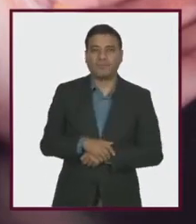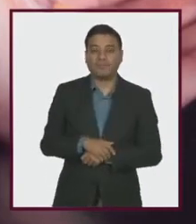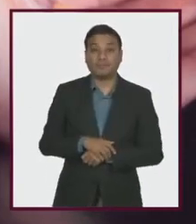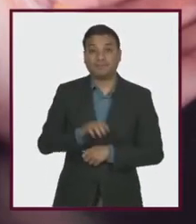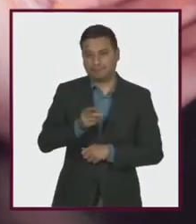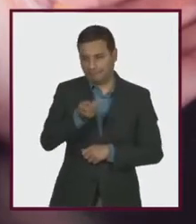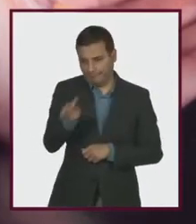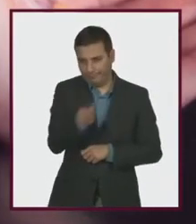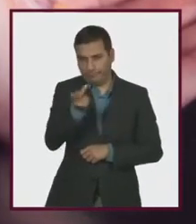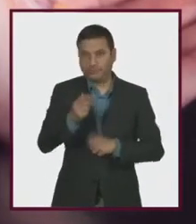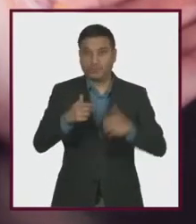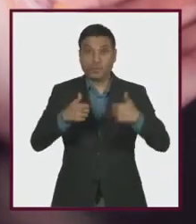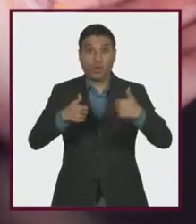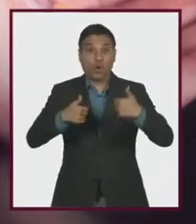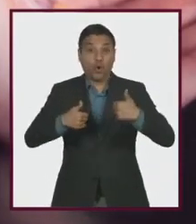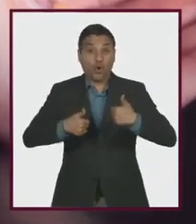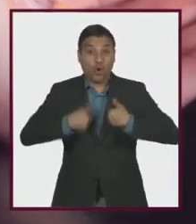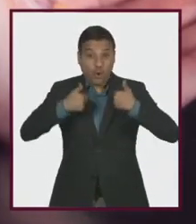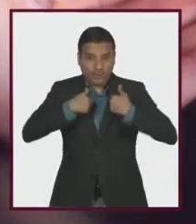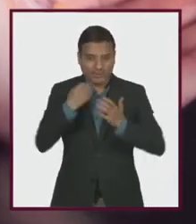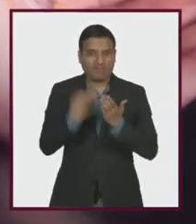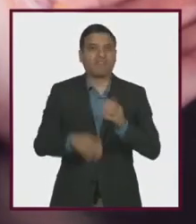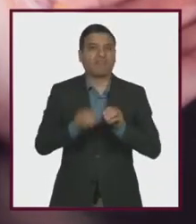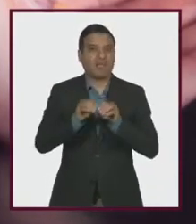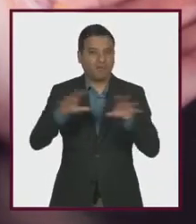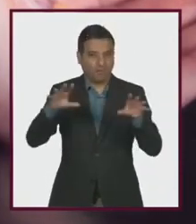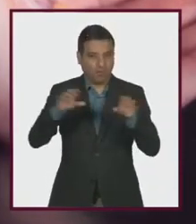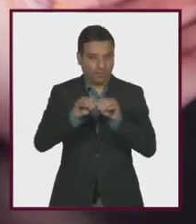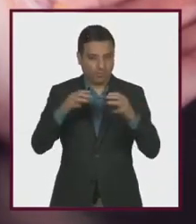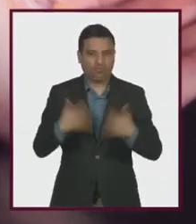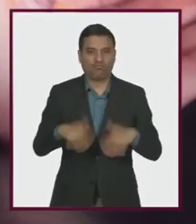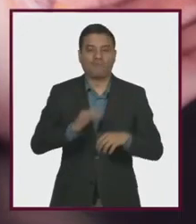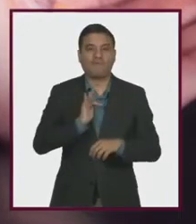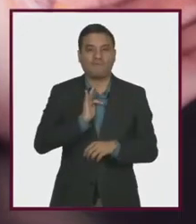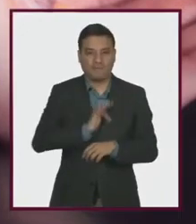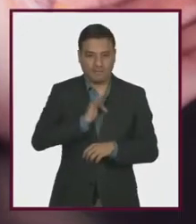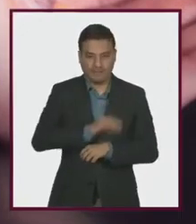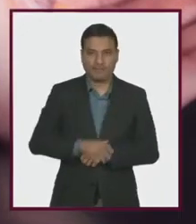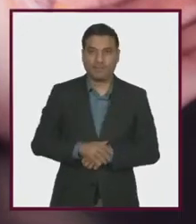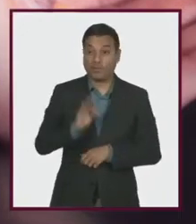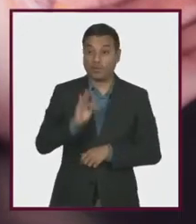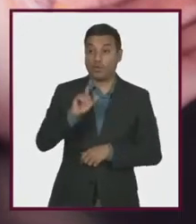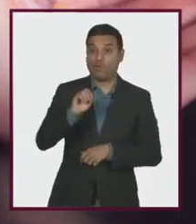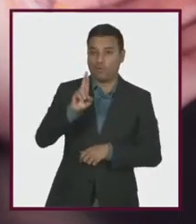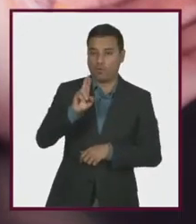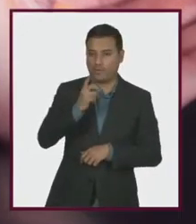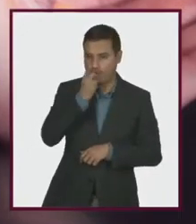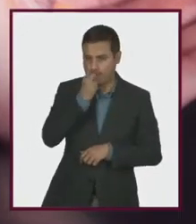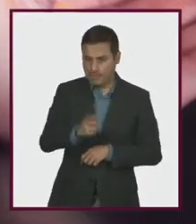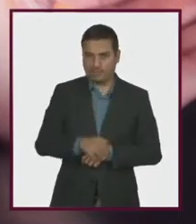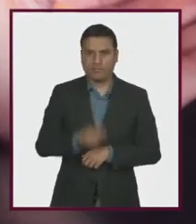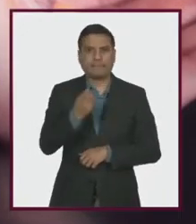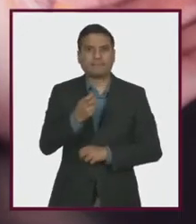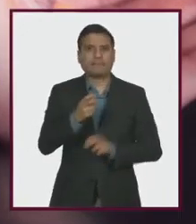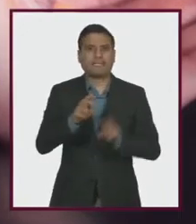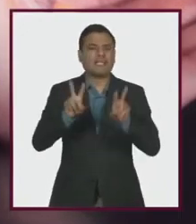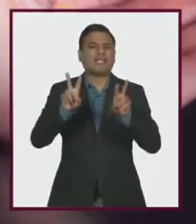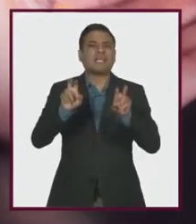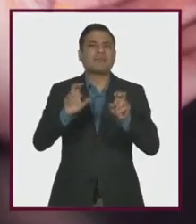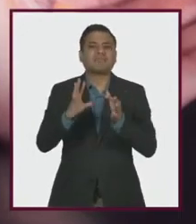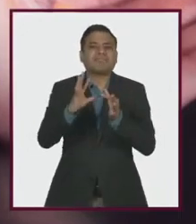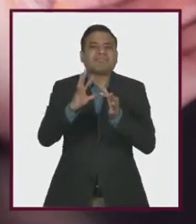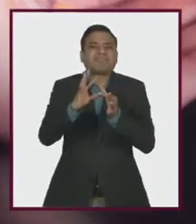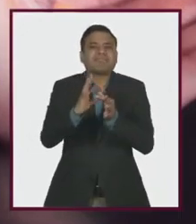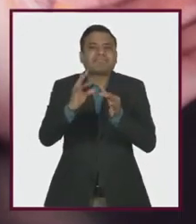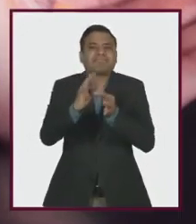nunca necesitan este tipo de información. Felicidades. Flor Deluxe, ¿cómo abordar estos temas sin que se preste mal con